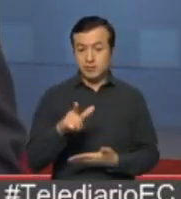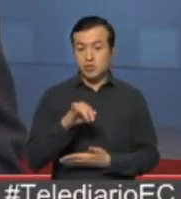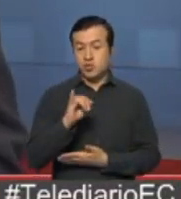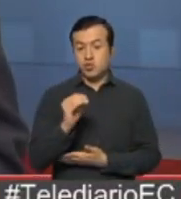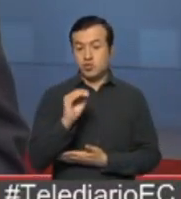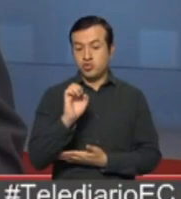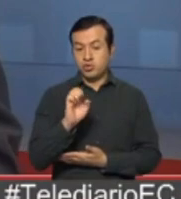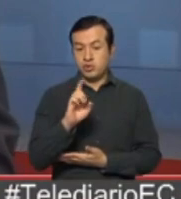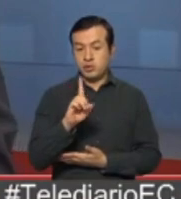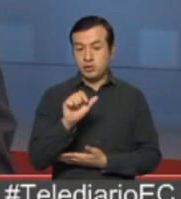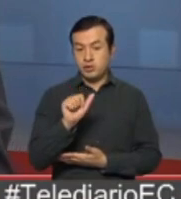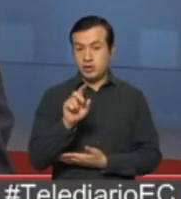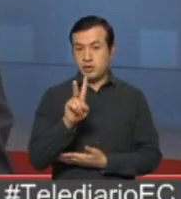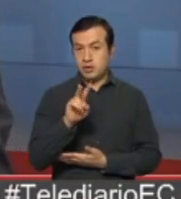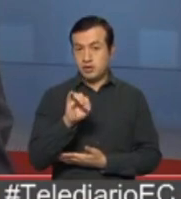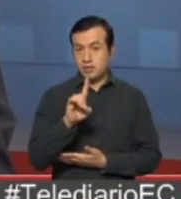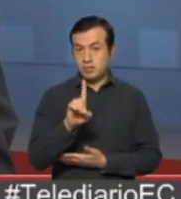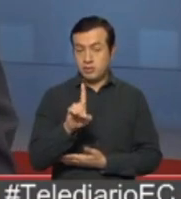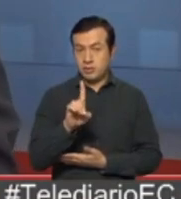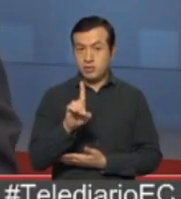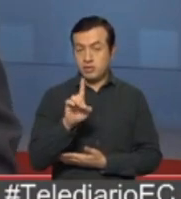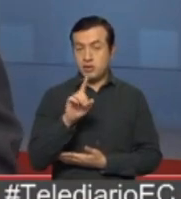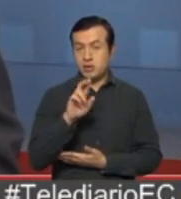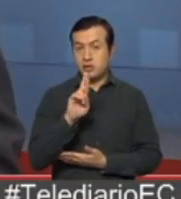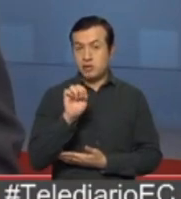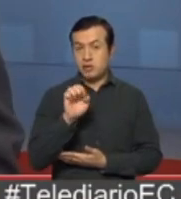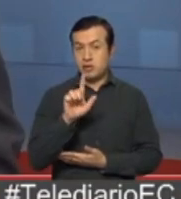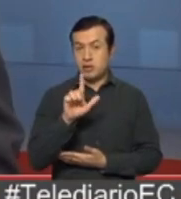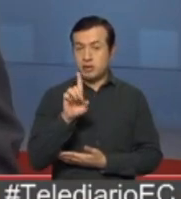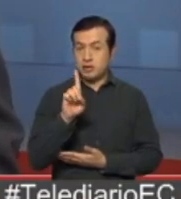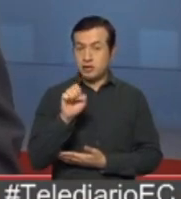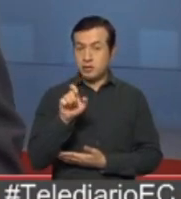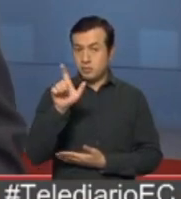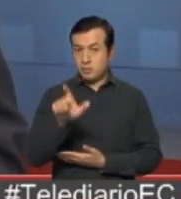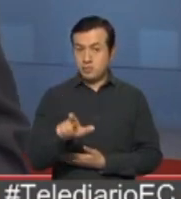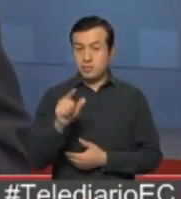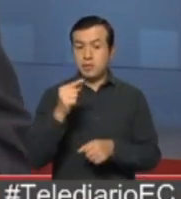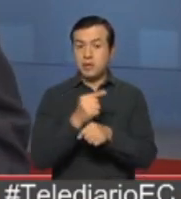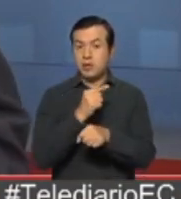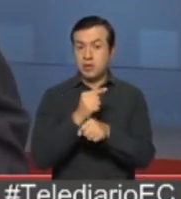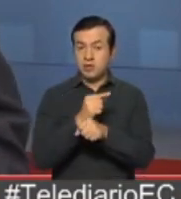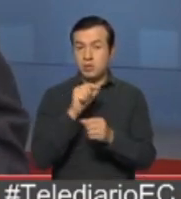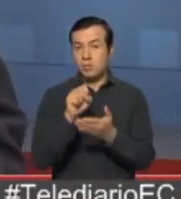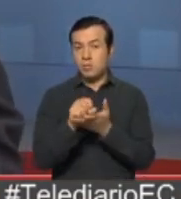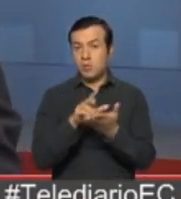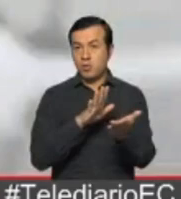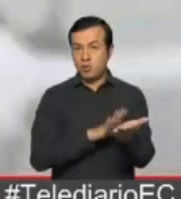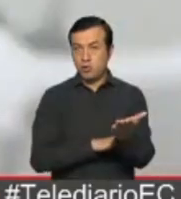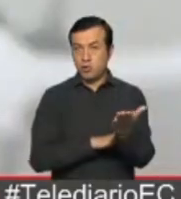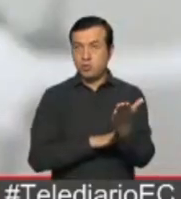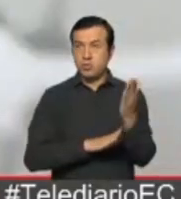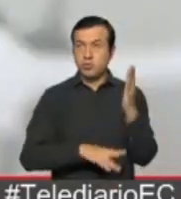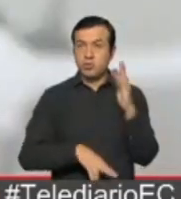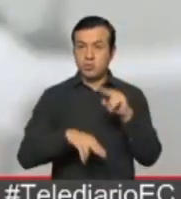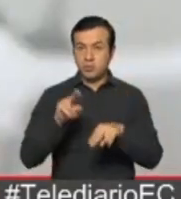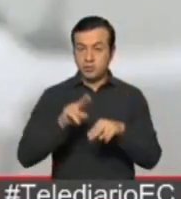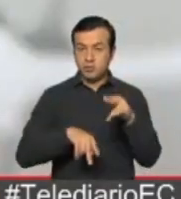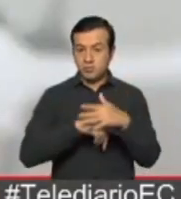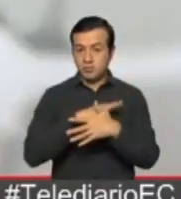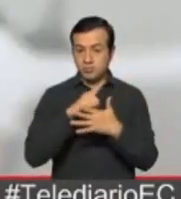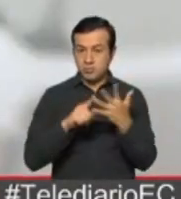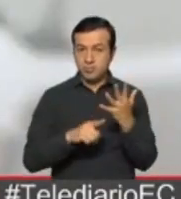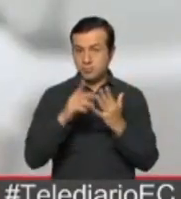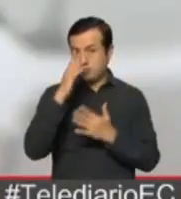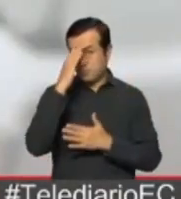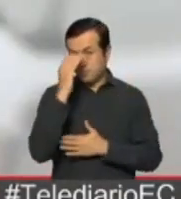recalde el s gerente de proyectos del ministerio de transporte y obras públicas cómo está usted esto será bien muy bien muchas gracias como